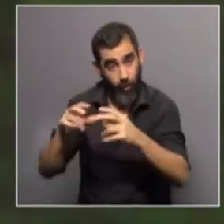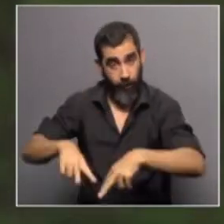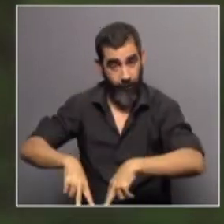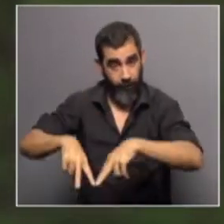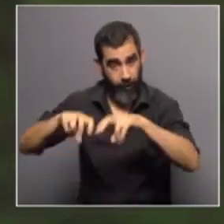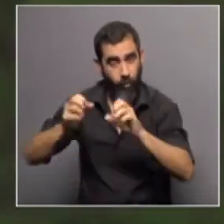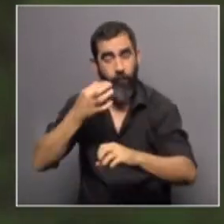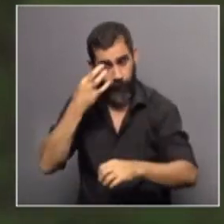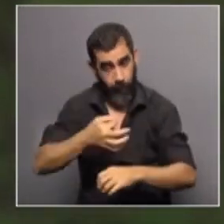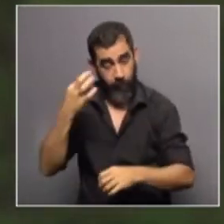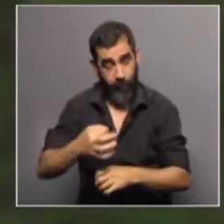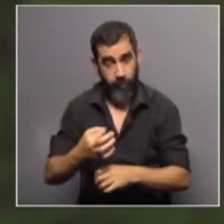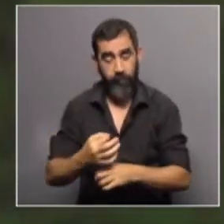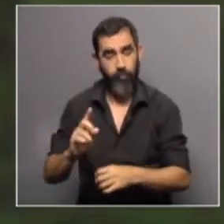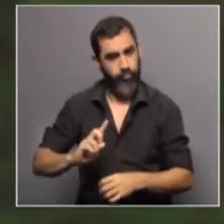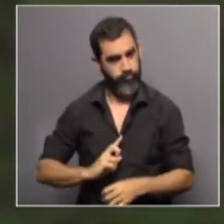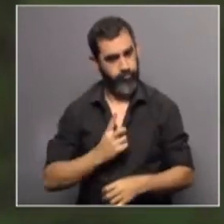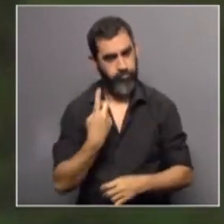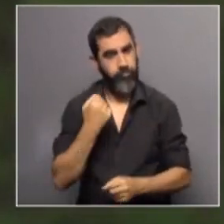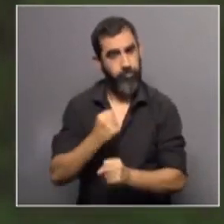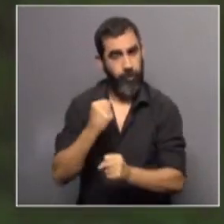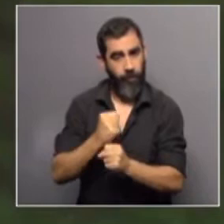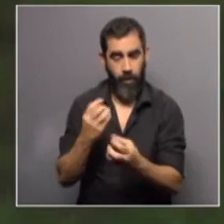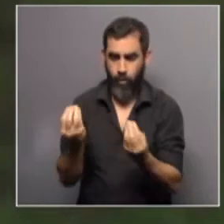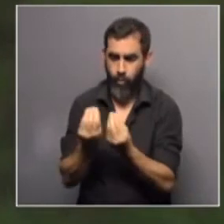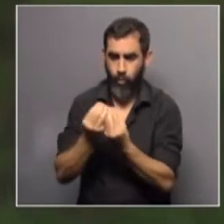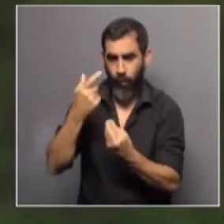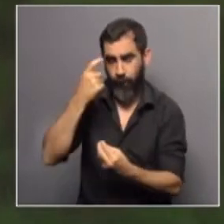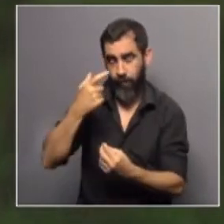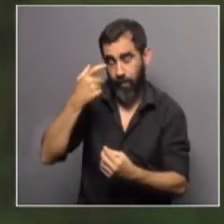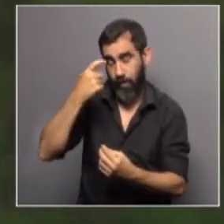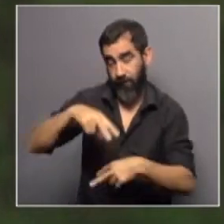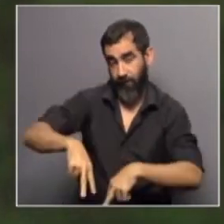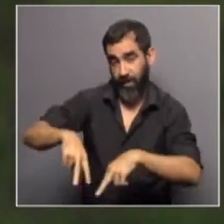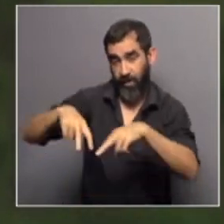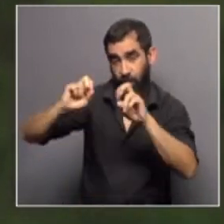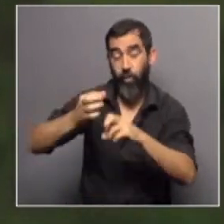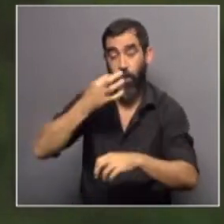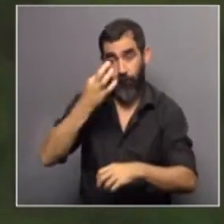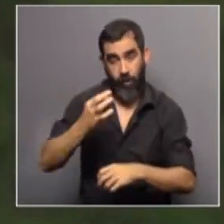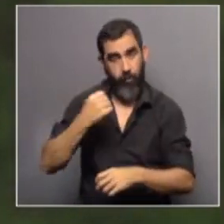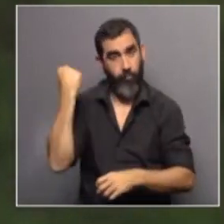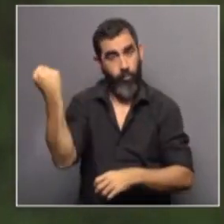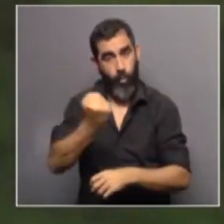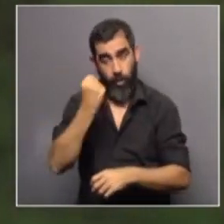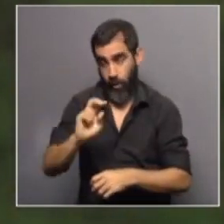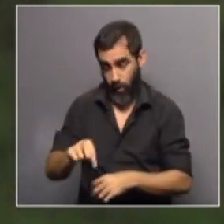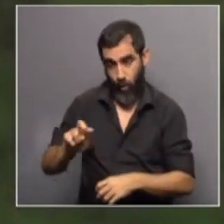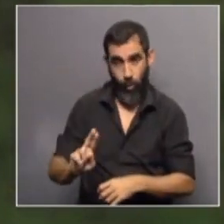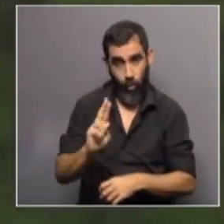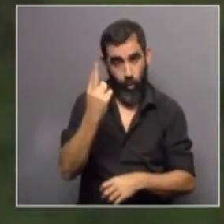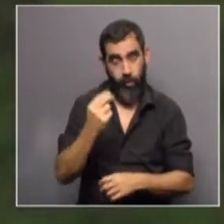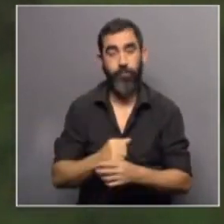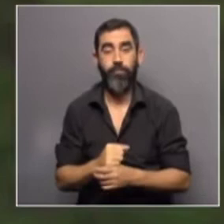investigadores. Realmente tenemos el orgullo de estar trabajando con una cantidad de investigadores de los más importantes del Uruguay,